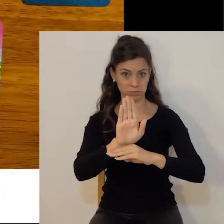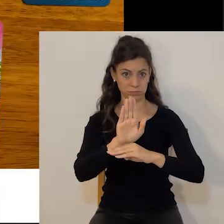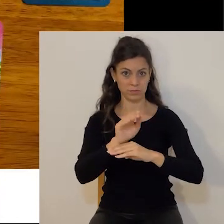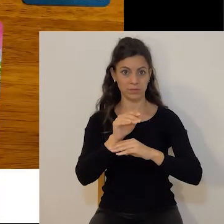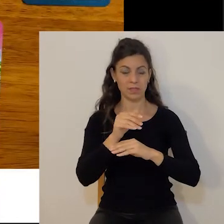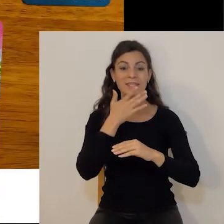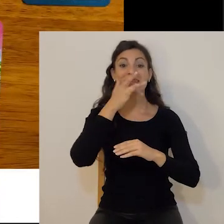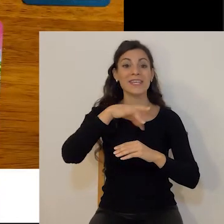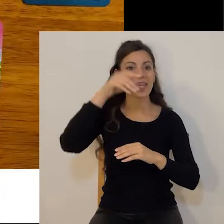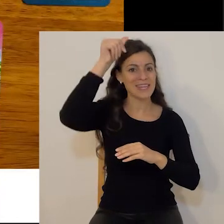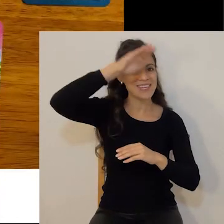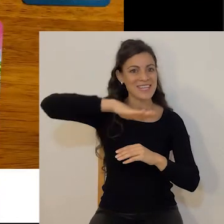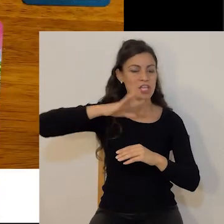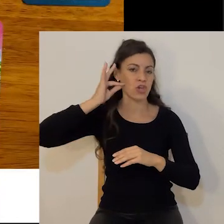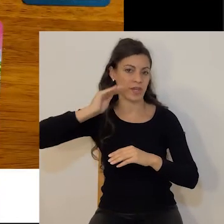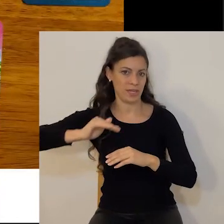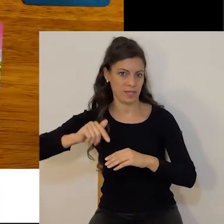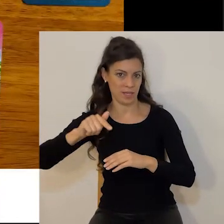un problema